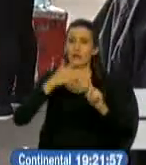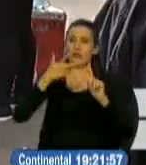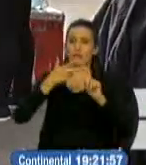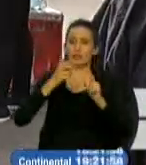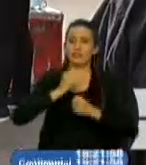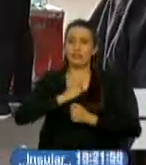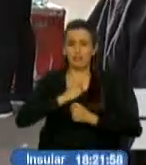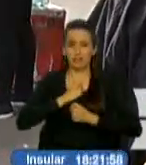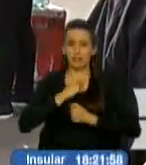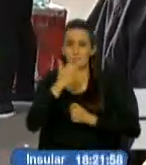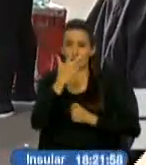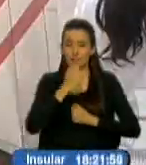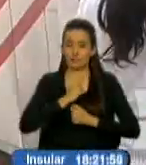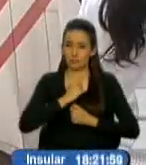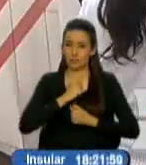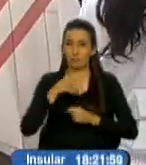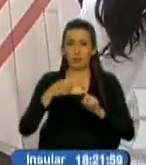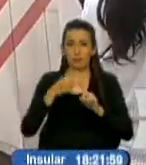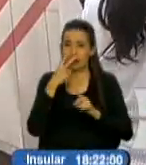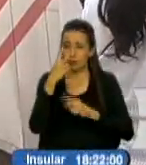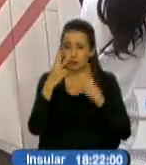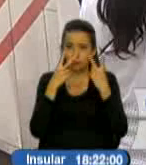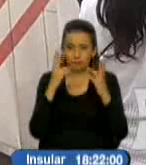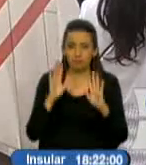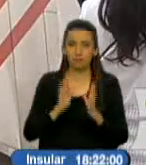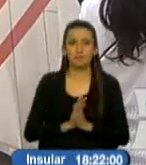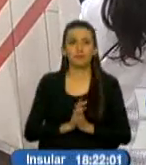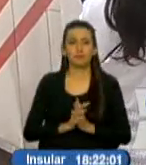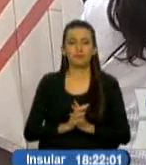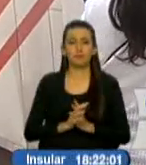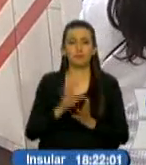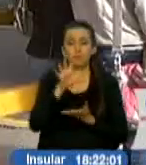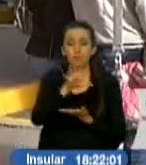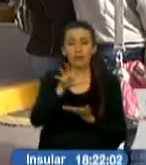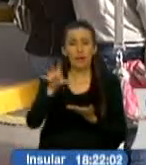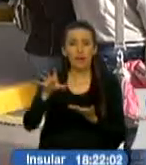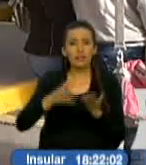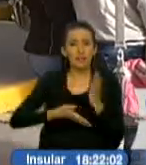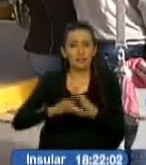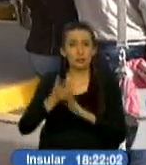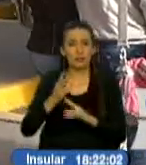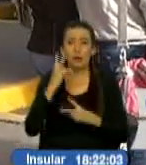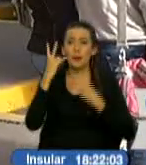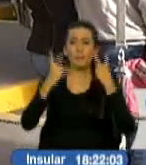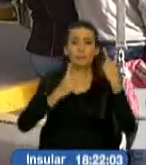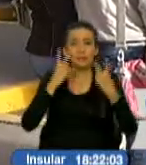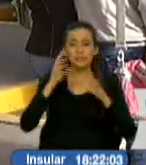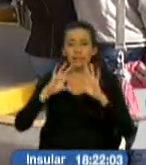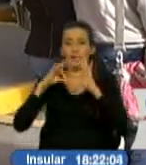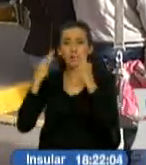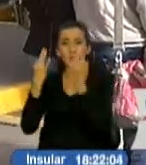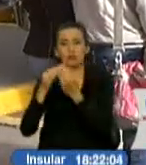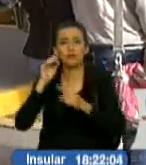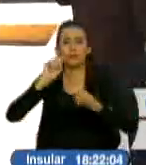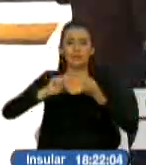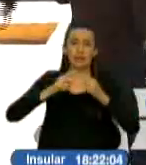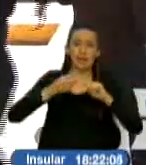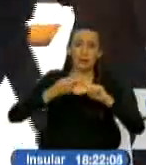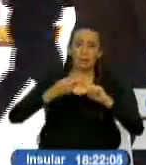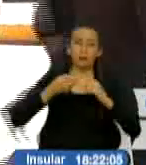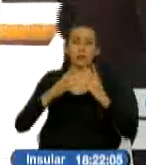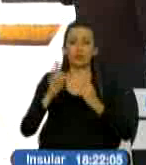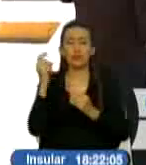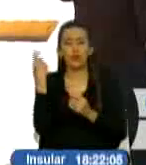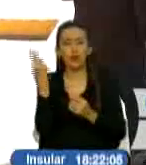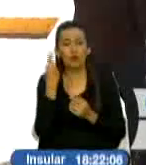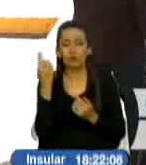así saldremos adelante, ¿no? Hay quienes viajan a sus cantones y provincias de origen y hay quienes visitarán a sus familiares, amigos o simplemente buscarán